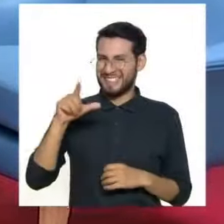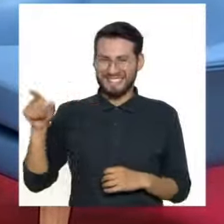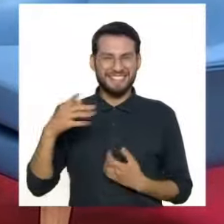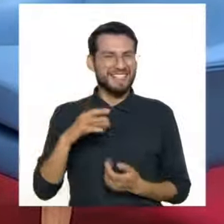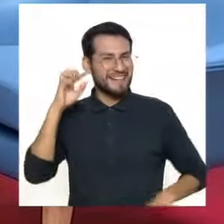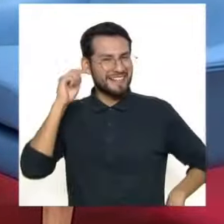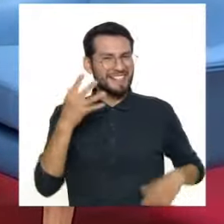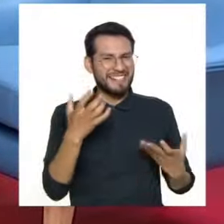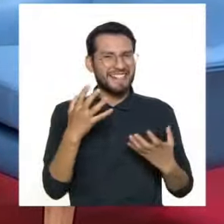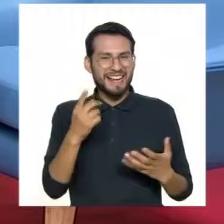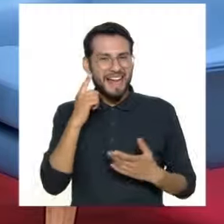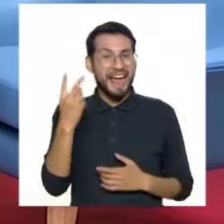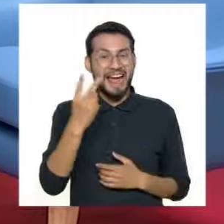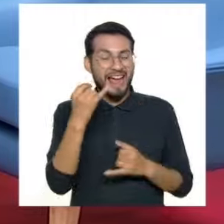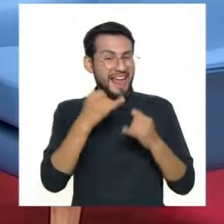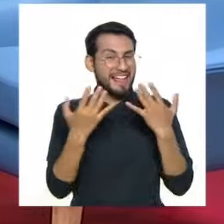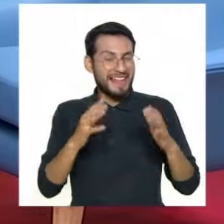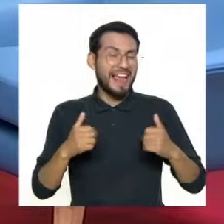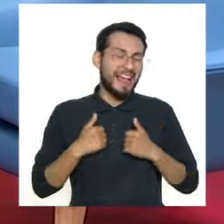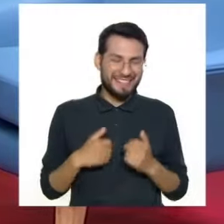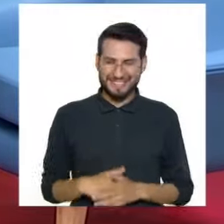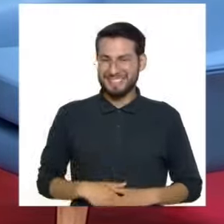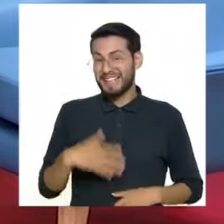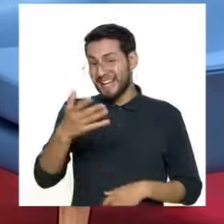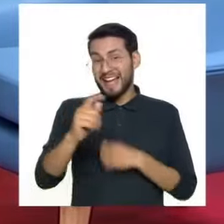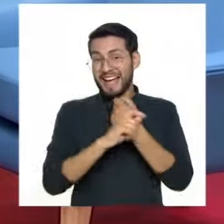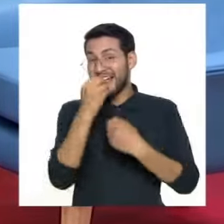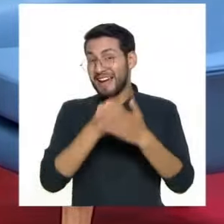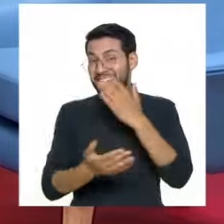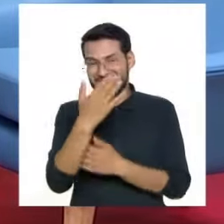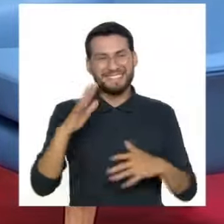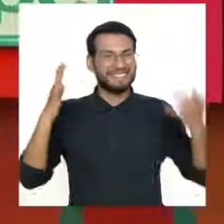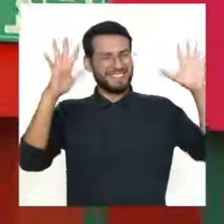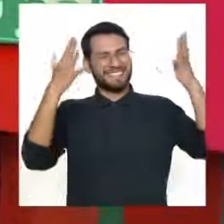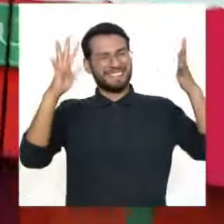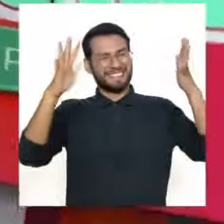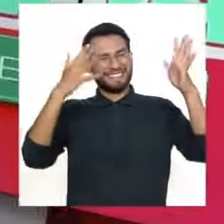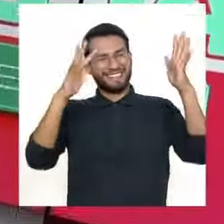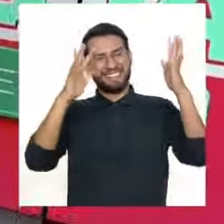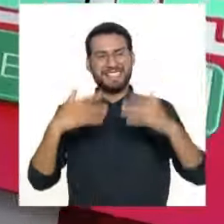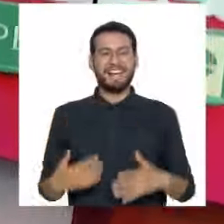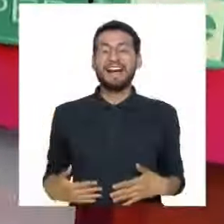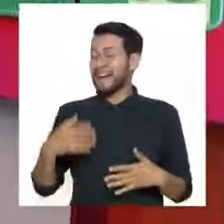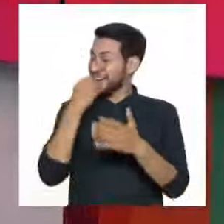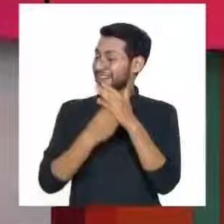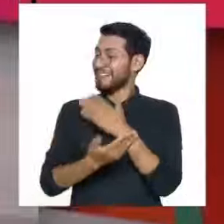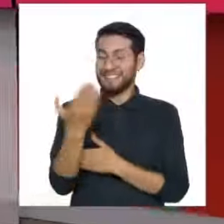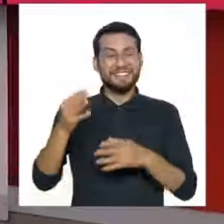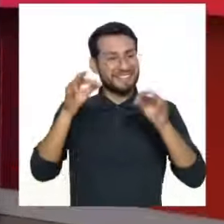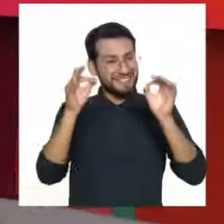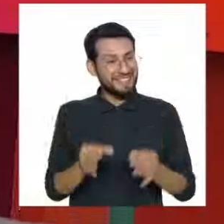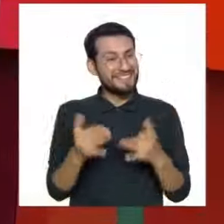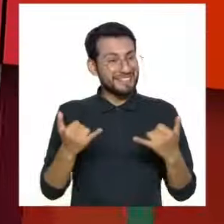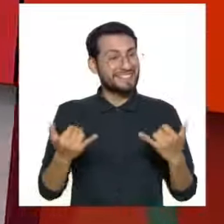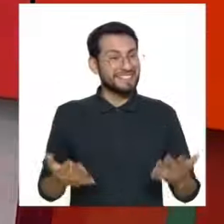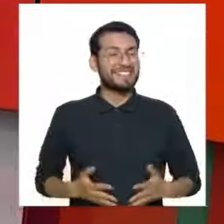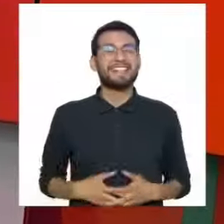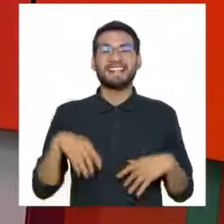estaba con Ánimo de viernes doctor Tejada buenos días qué tal queridos amigos mu buenos d Efectivamente